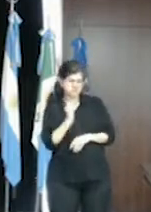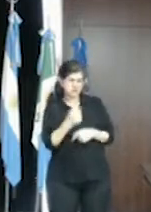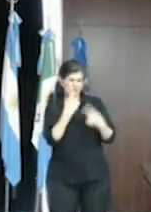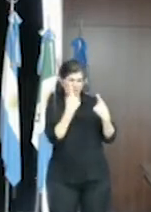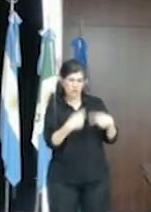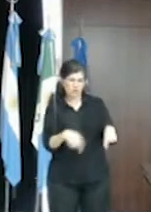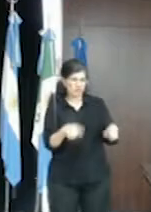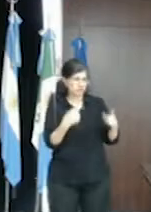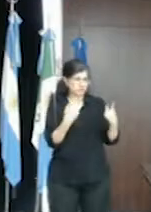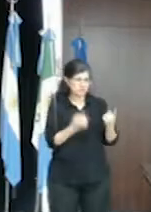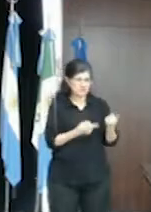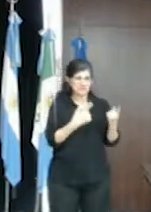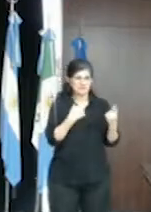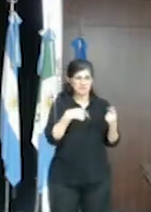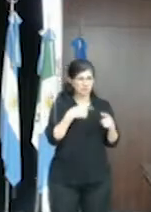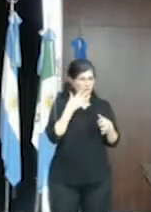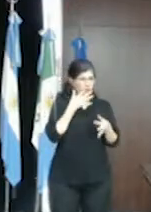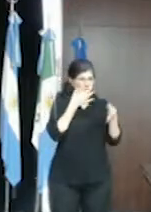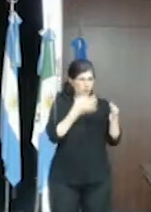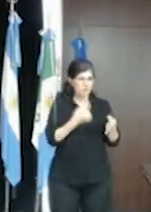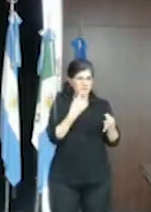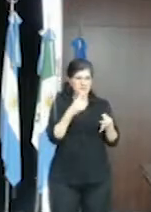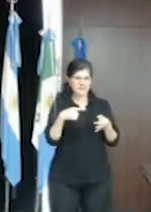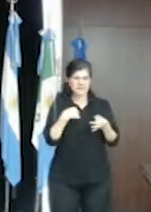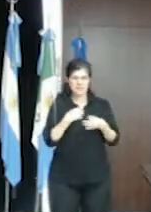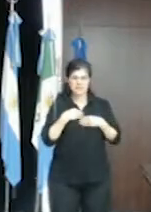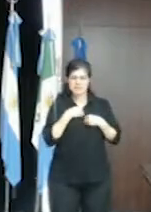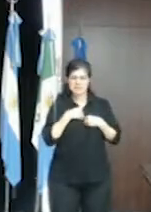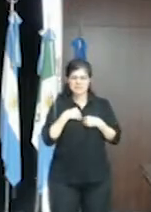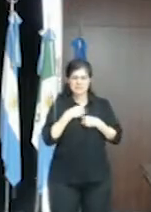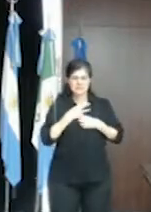el pecho. Ahí es para sentarse al